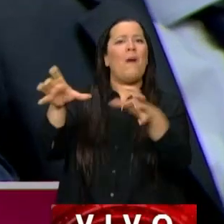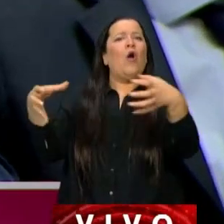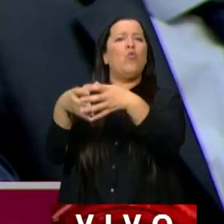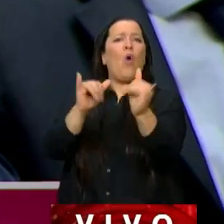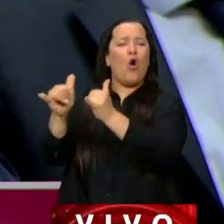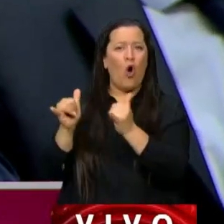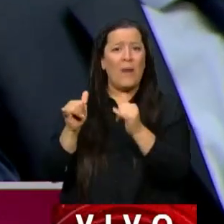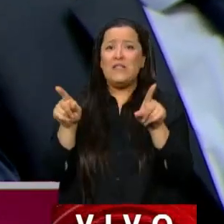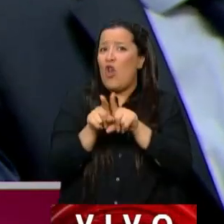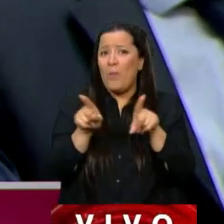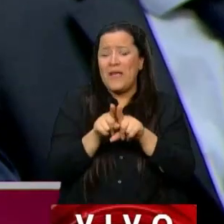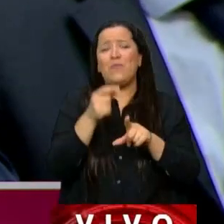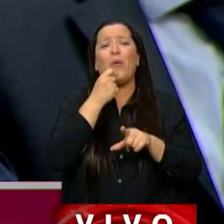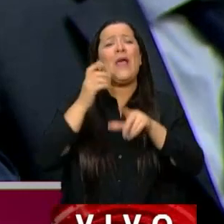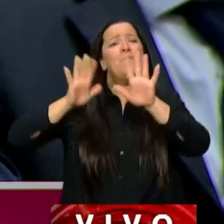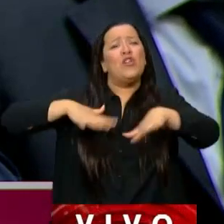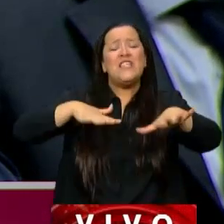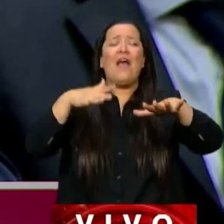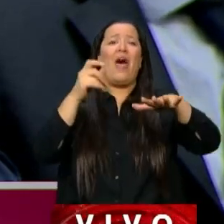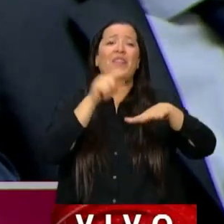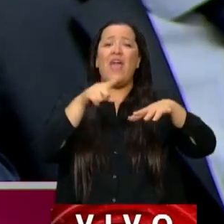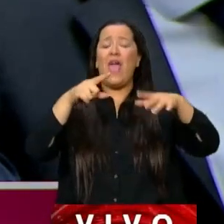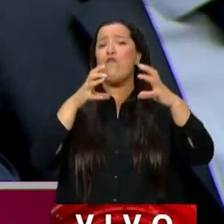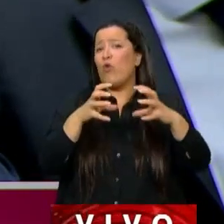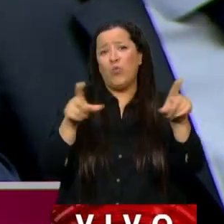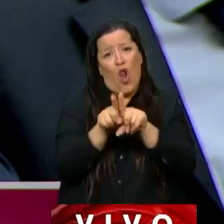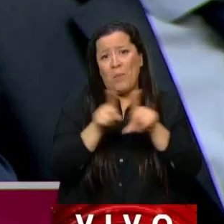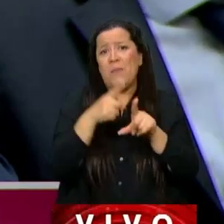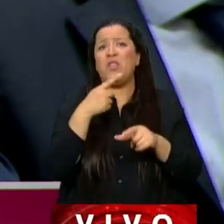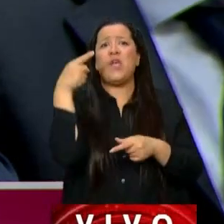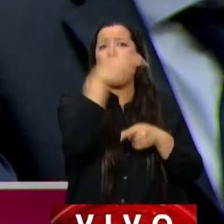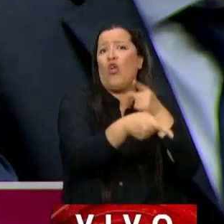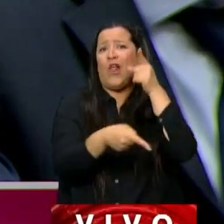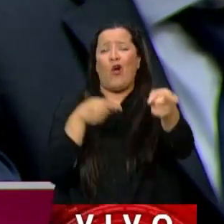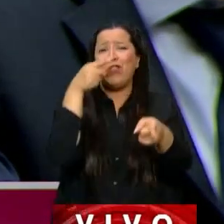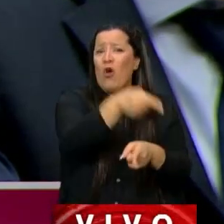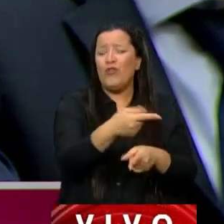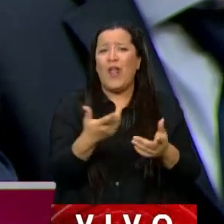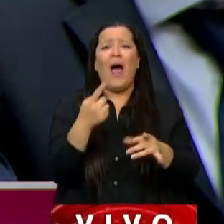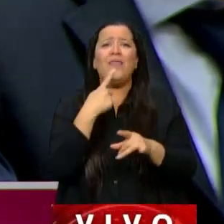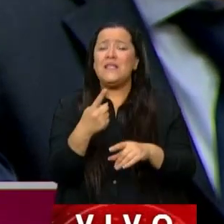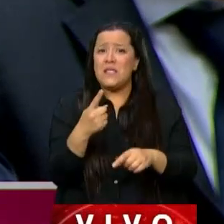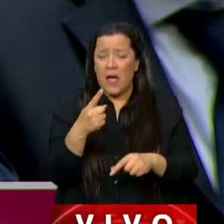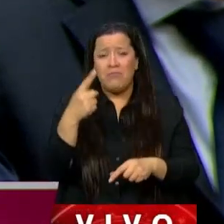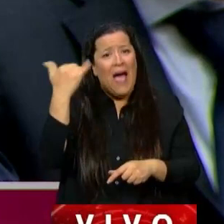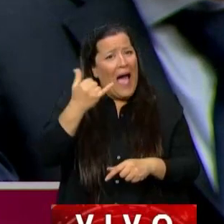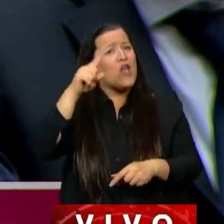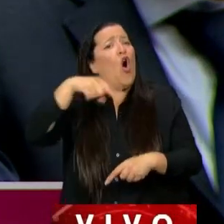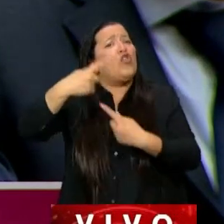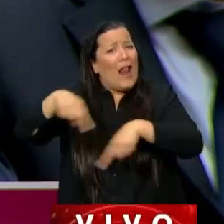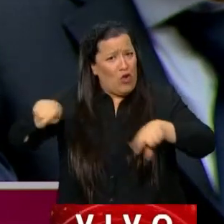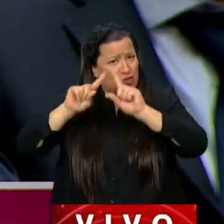hace con las hinchadas de fútbol, donde por supuesto no se tiene en cuenta que en todo caso hay otros